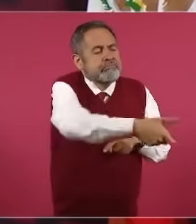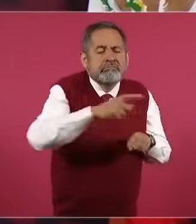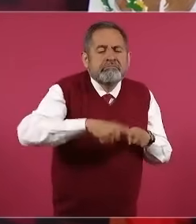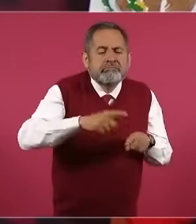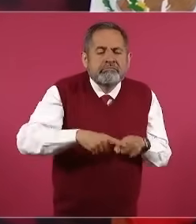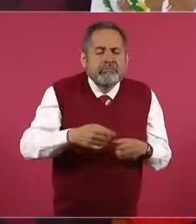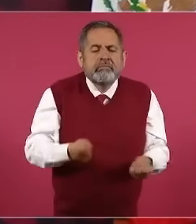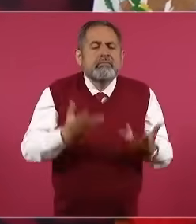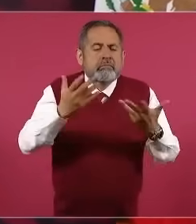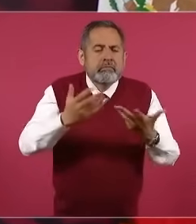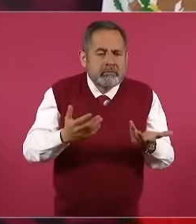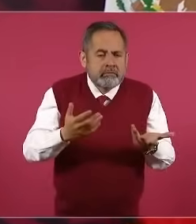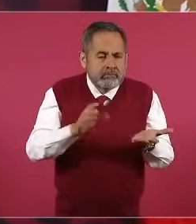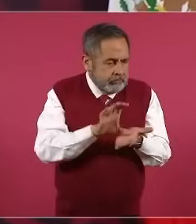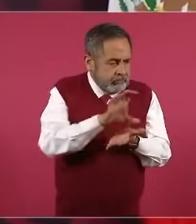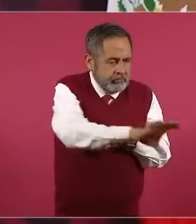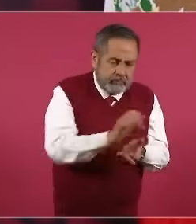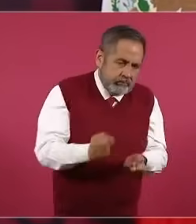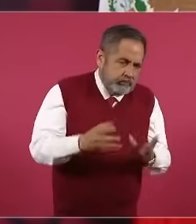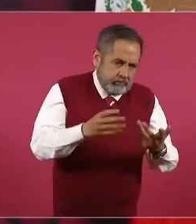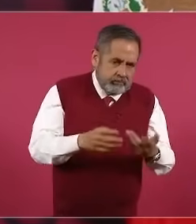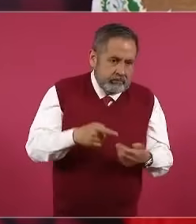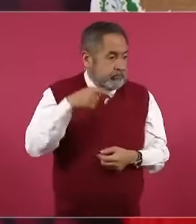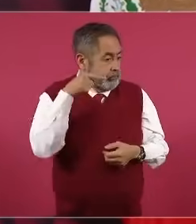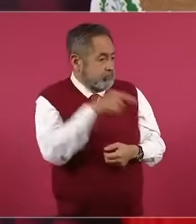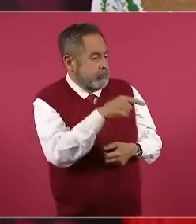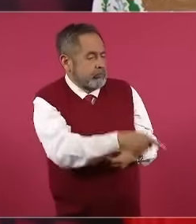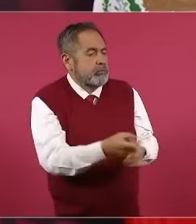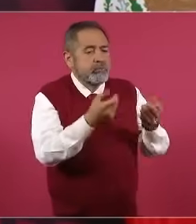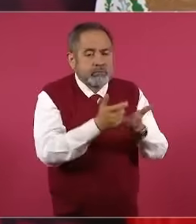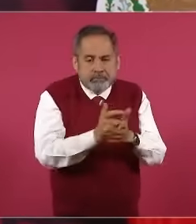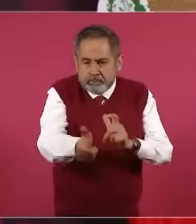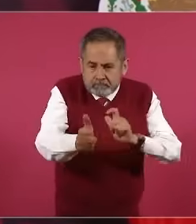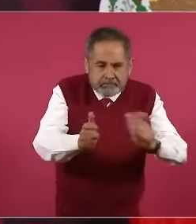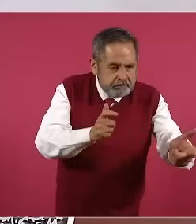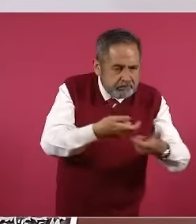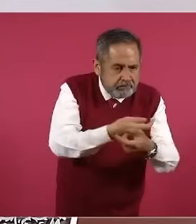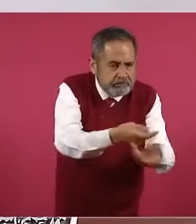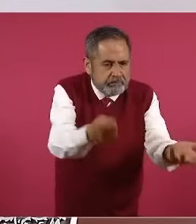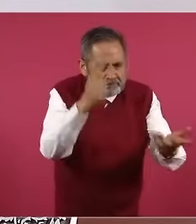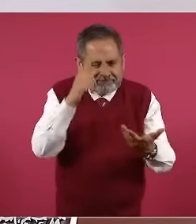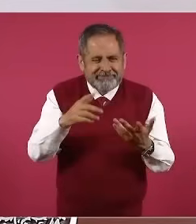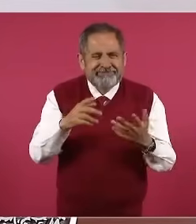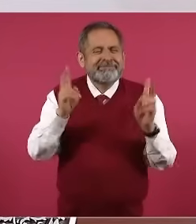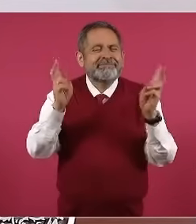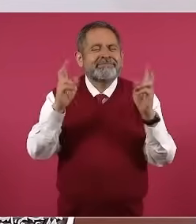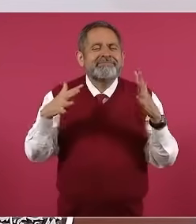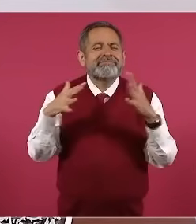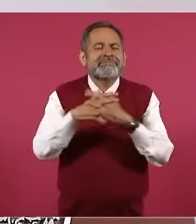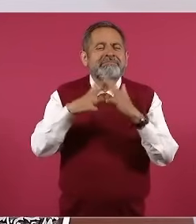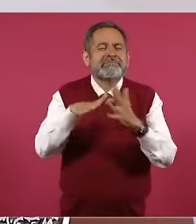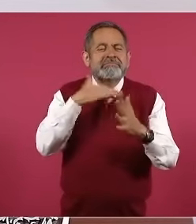y sobre todo cuánto dinero han destinado a la guerra sucia,